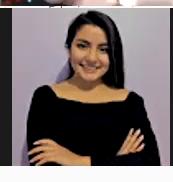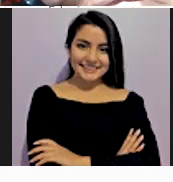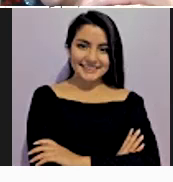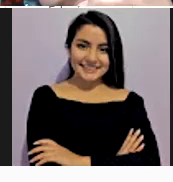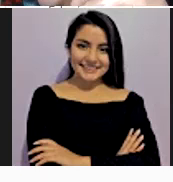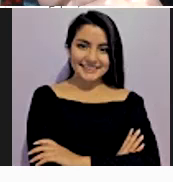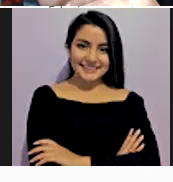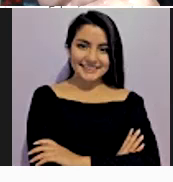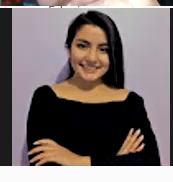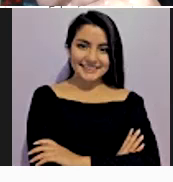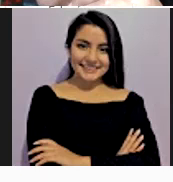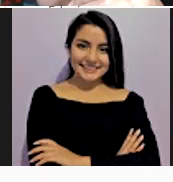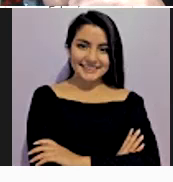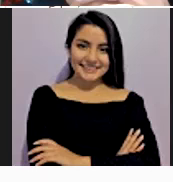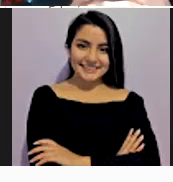tiro.